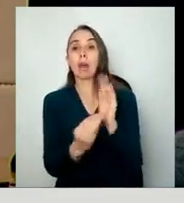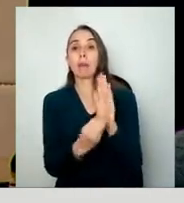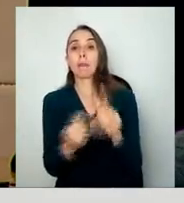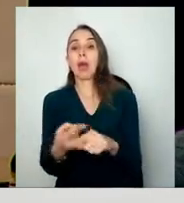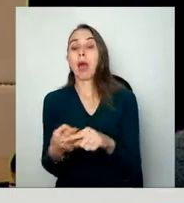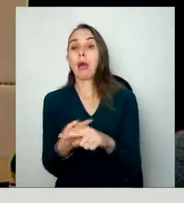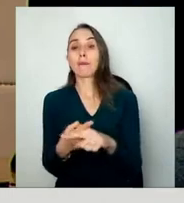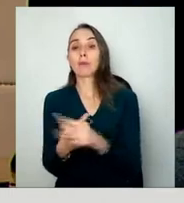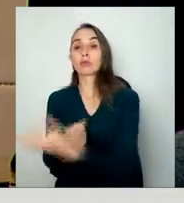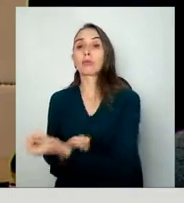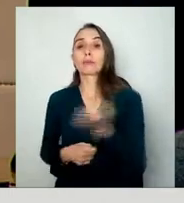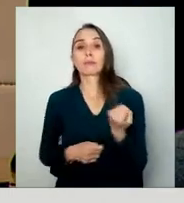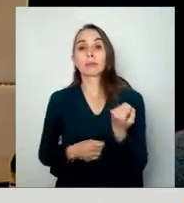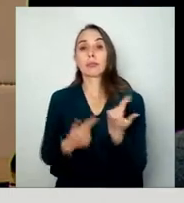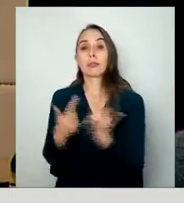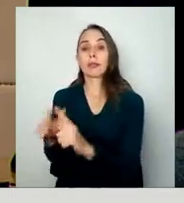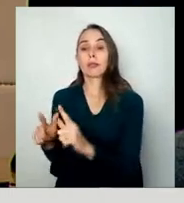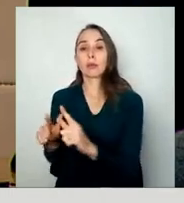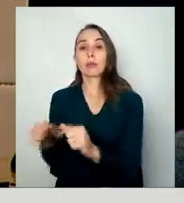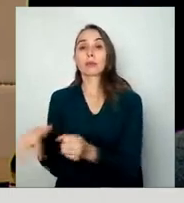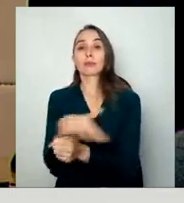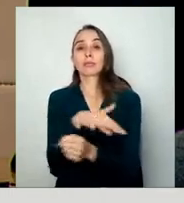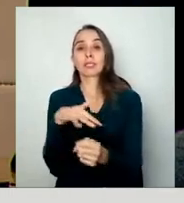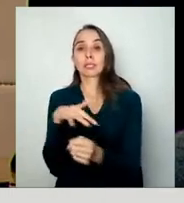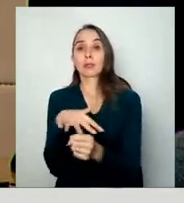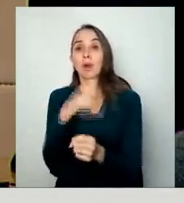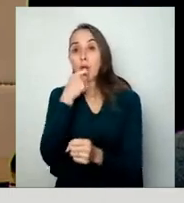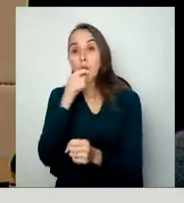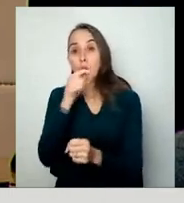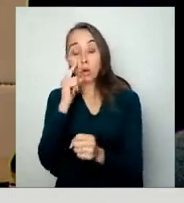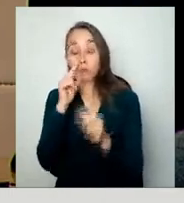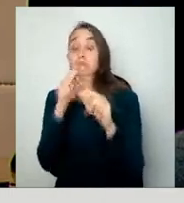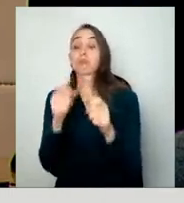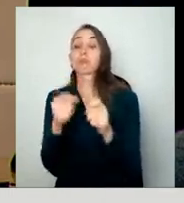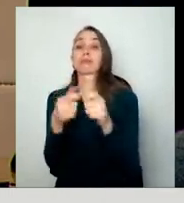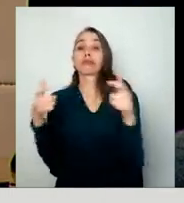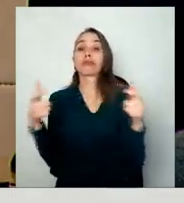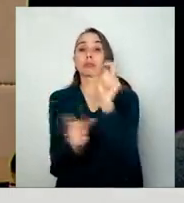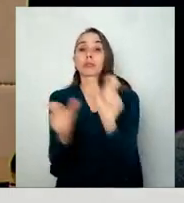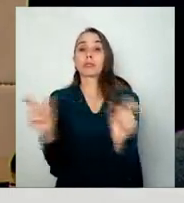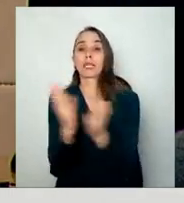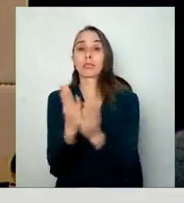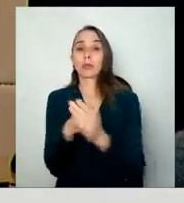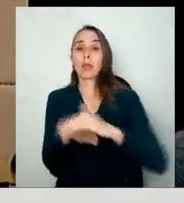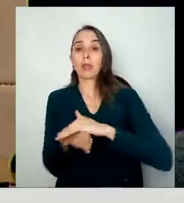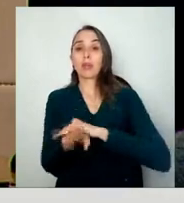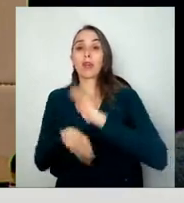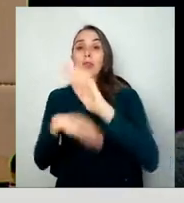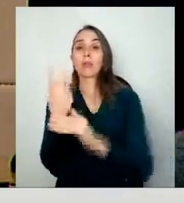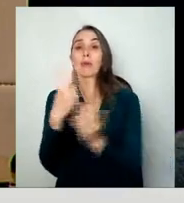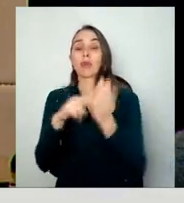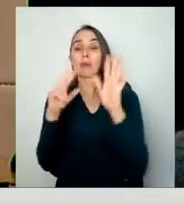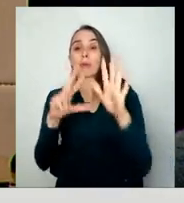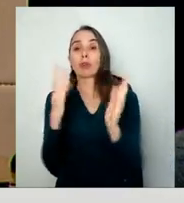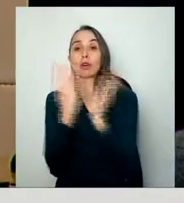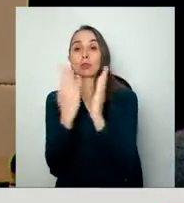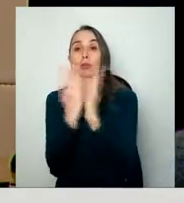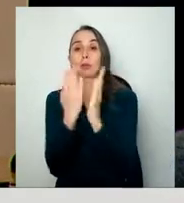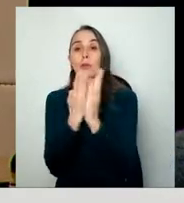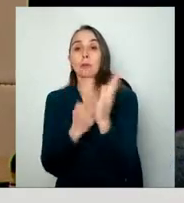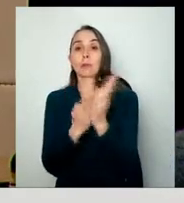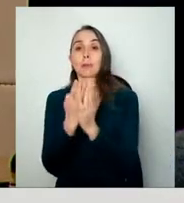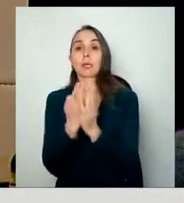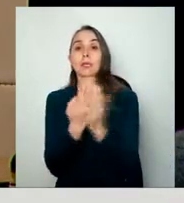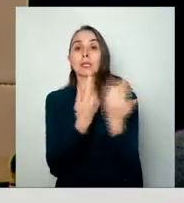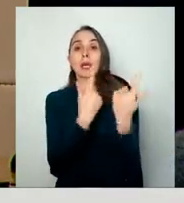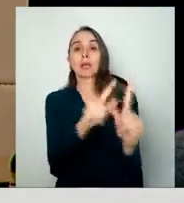títulos esta situación está a punto de estallar porque estudiantes que ingresaron después del 2018 están comenzando a titularse